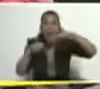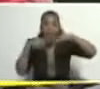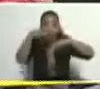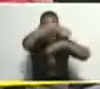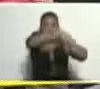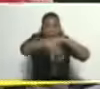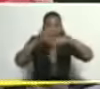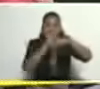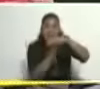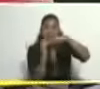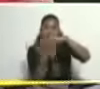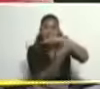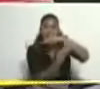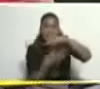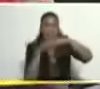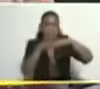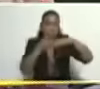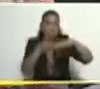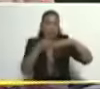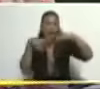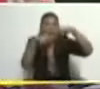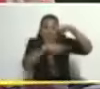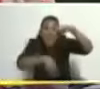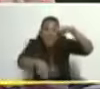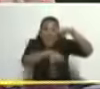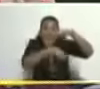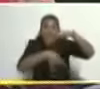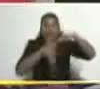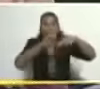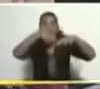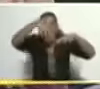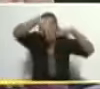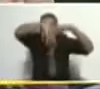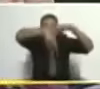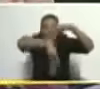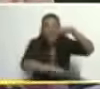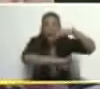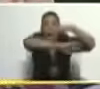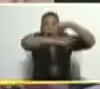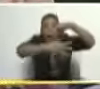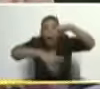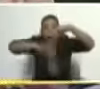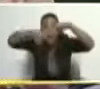is what is in the deep seas. Es lo que está en el fondo de los mares.